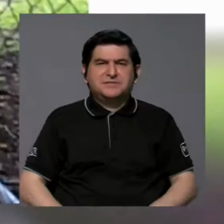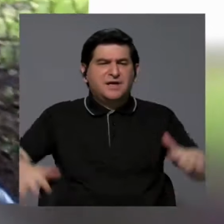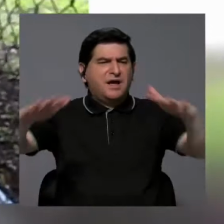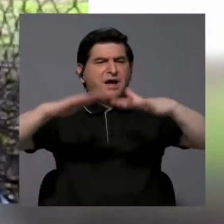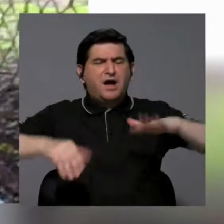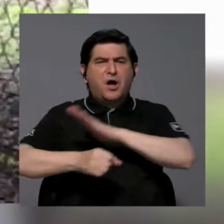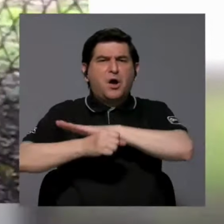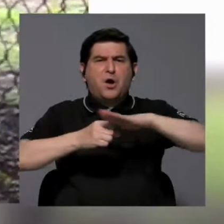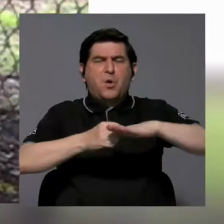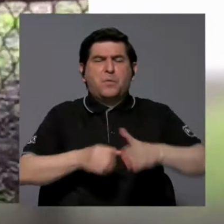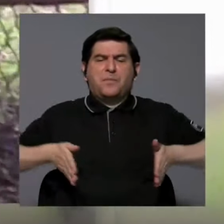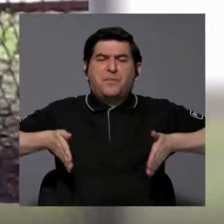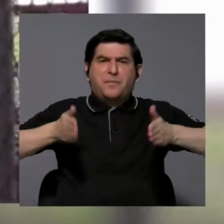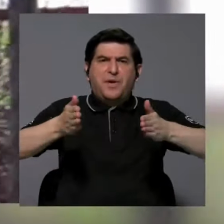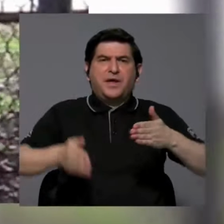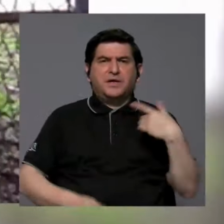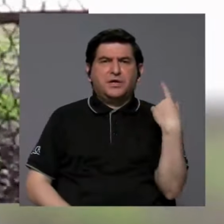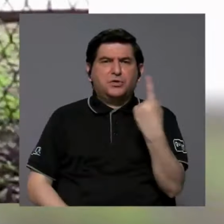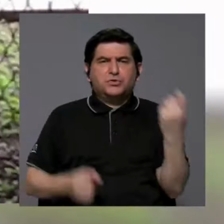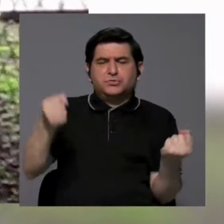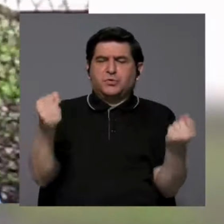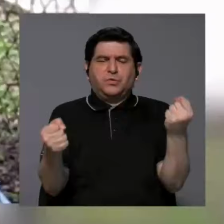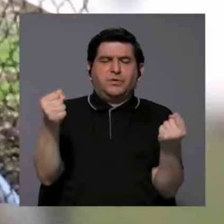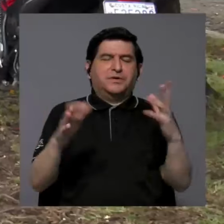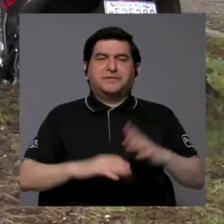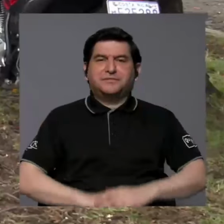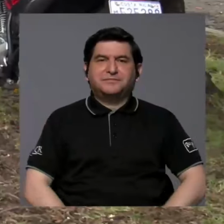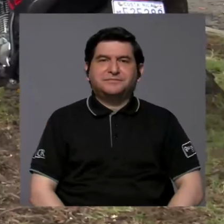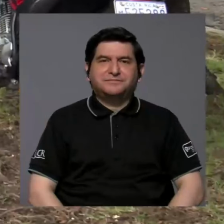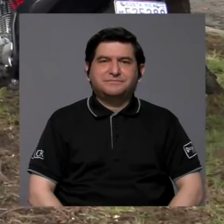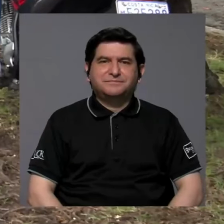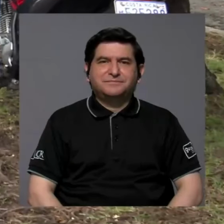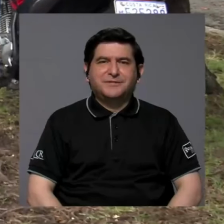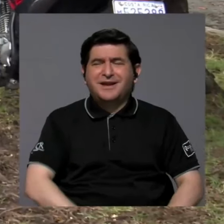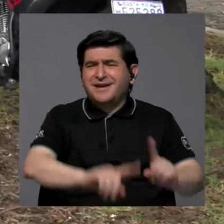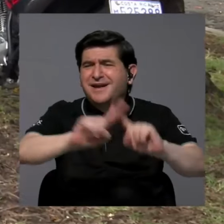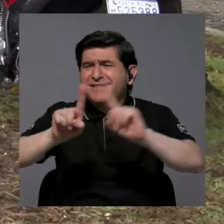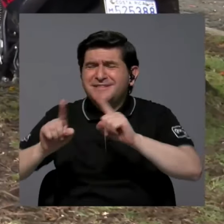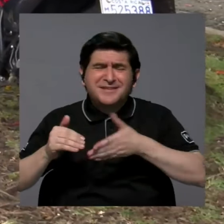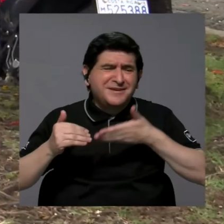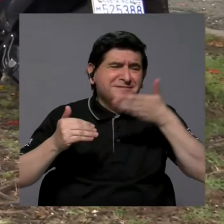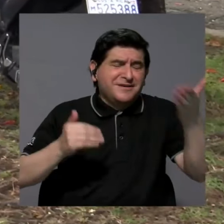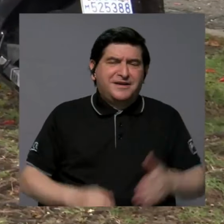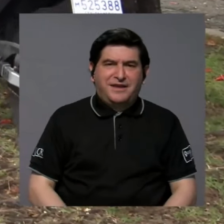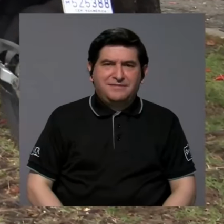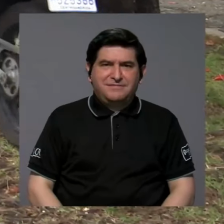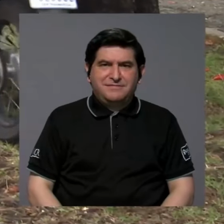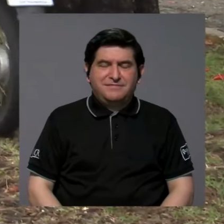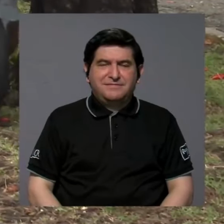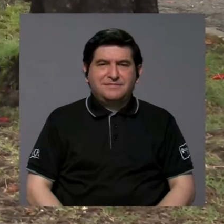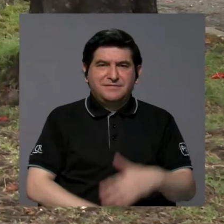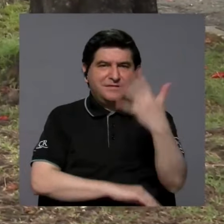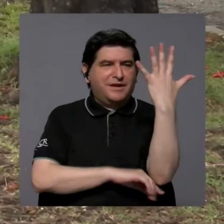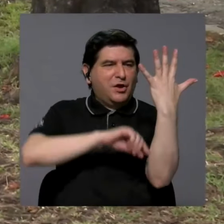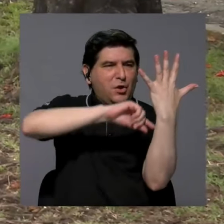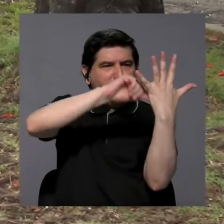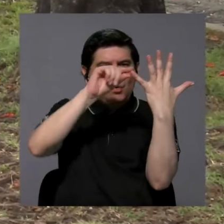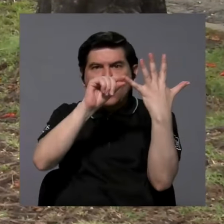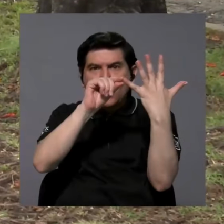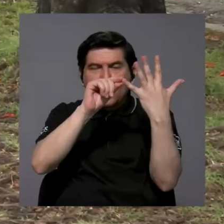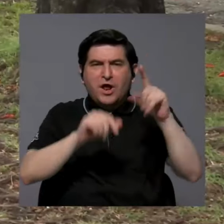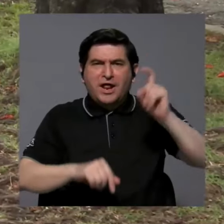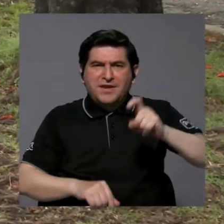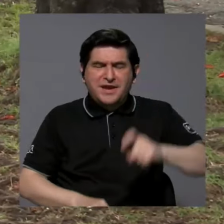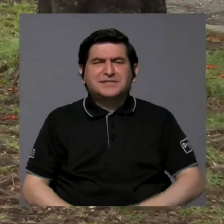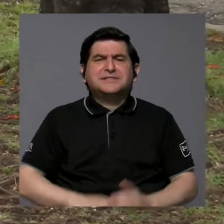espacio completo de la calle tiene que ser para el carro. Con una serie de cosas, desde las ramas de los árboles, ¿verdad?